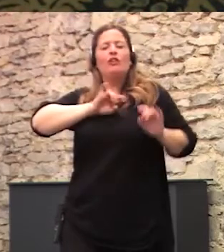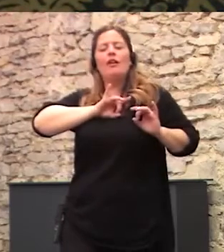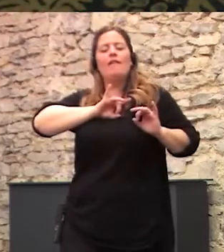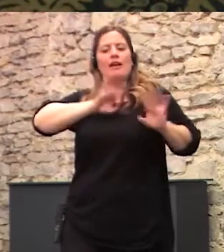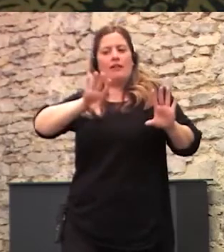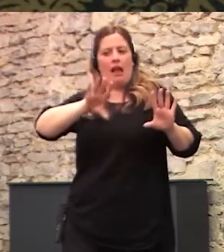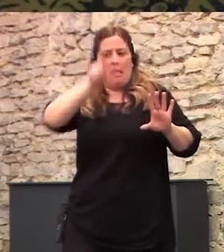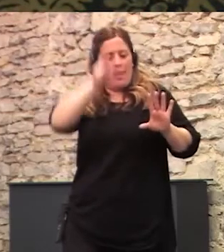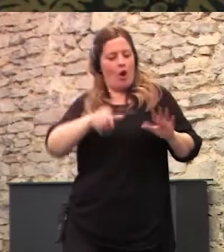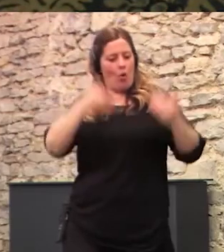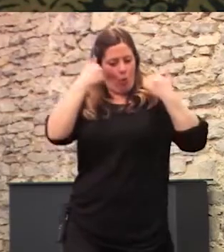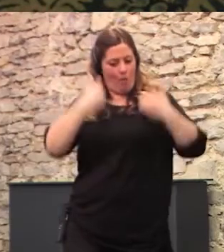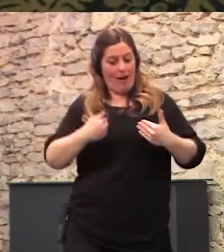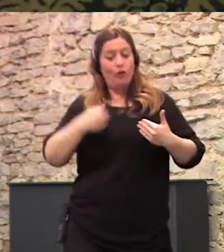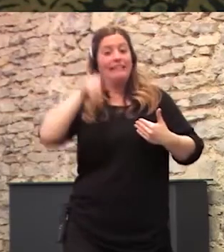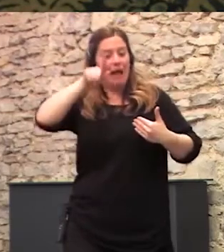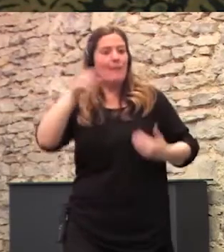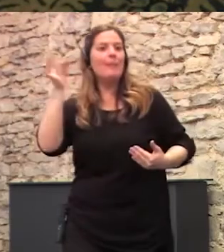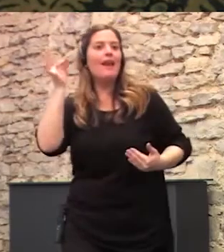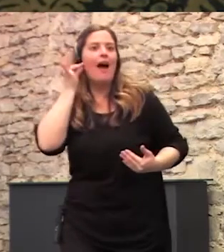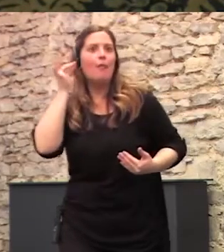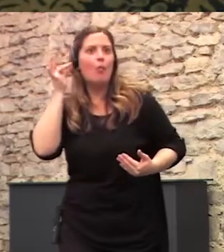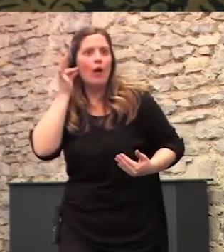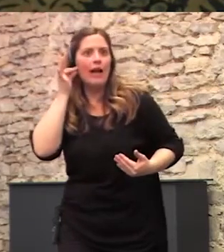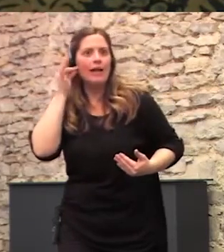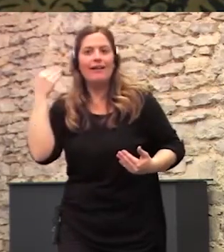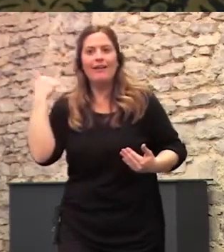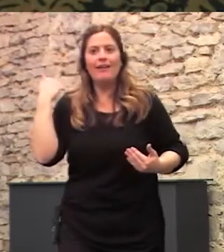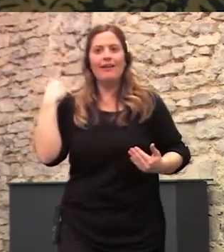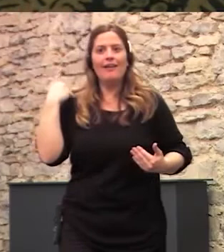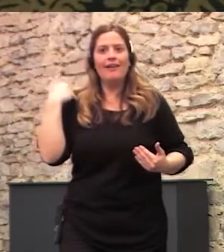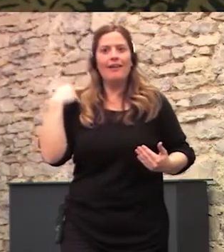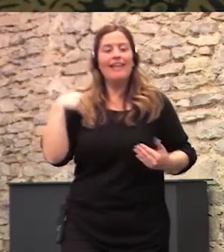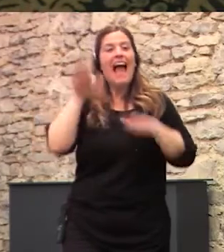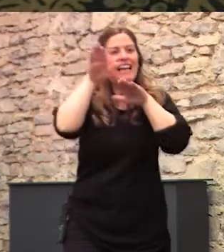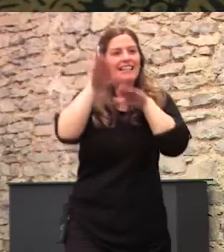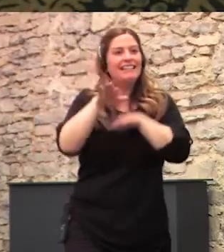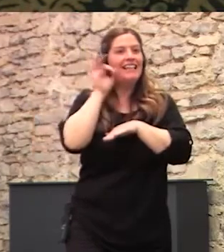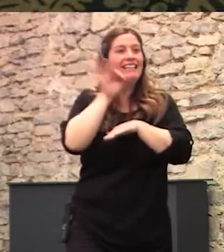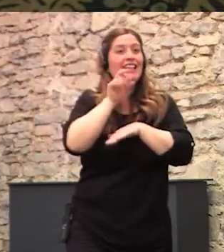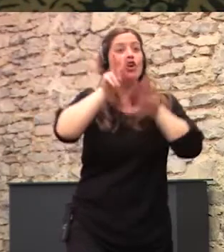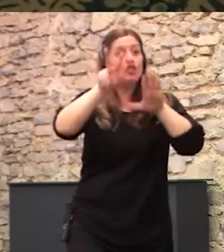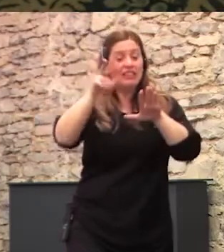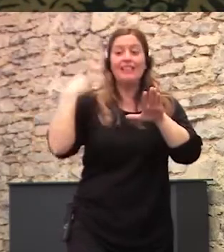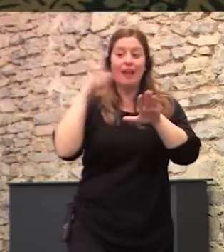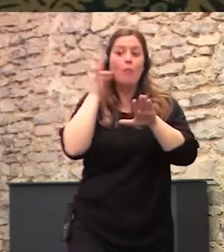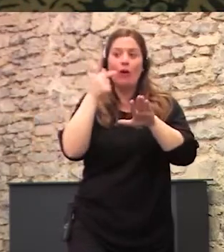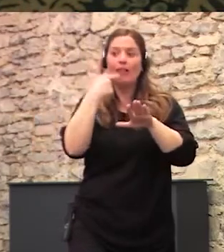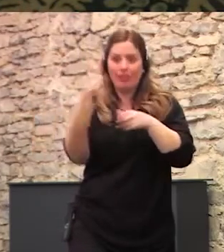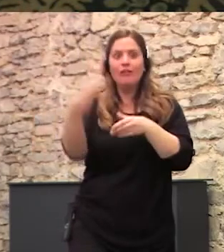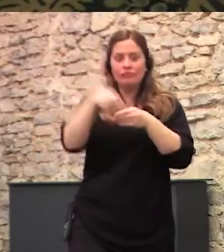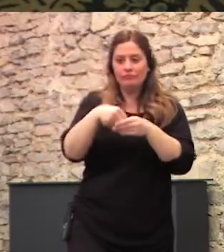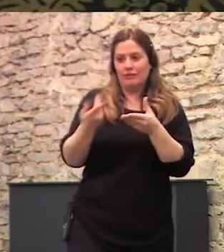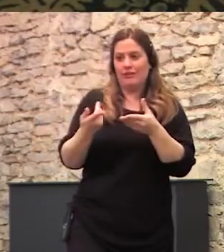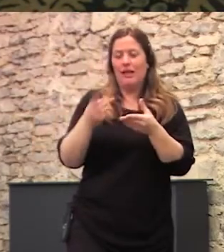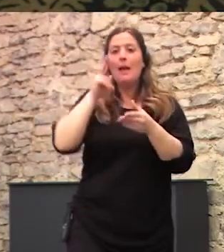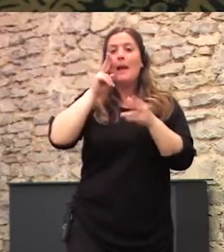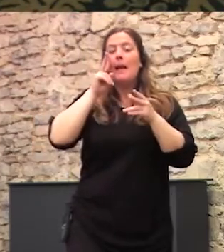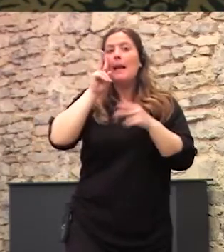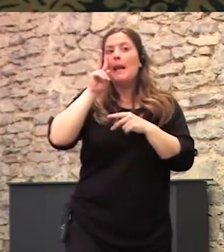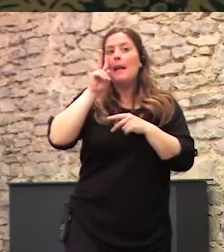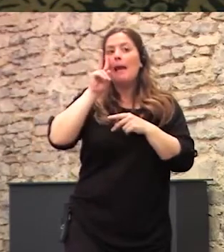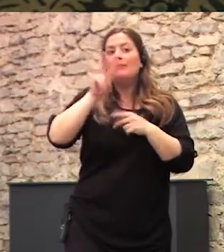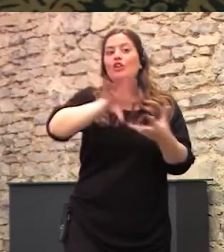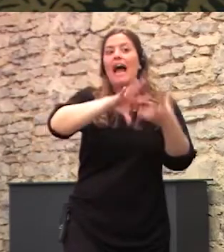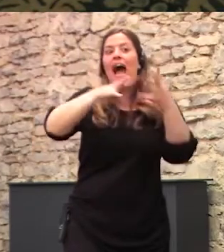mujer introducido por el Islam en el siglo VII, la visión dinámica y adaptable de la religión a